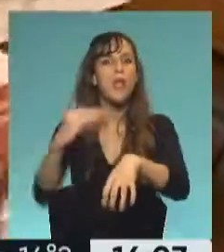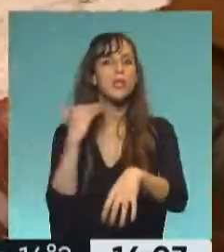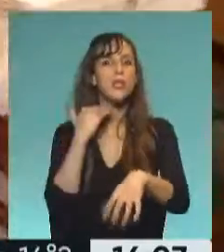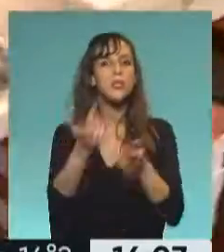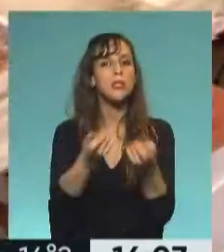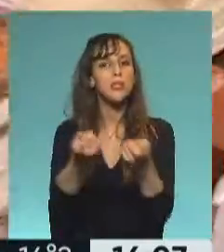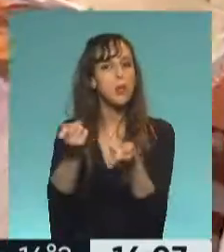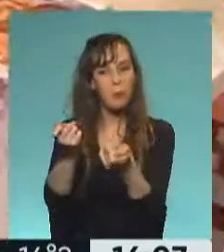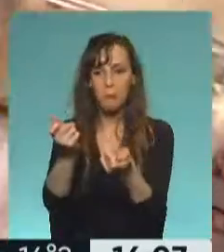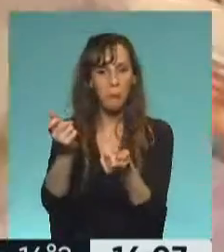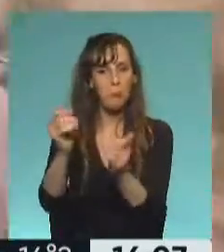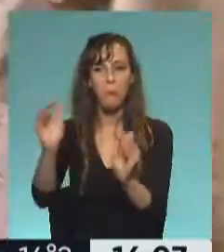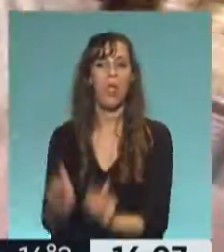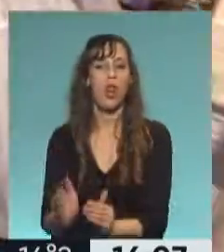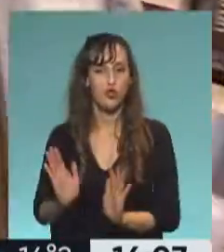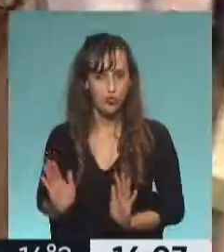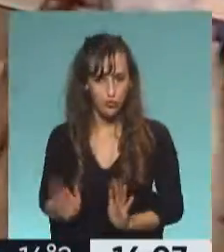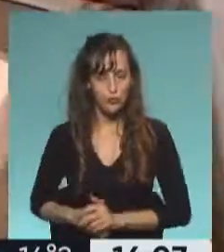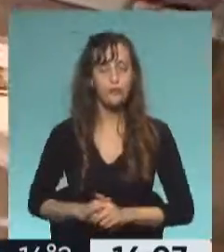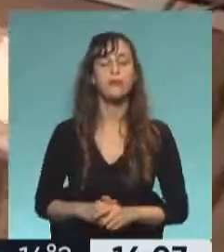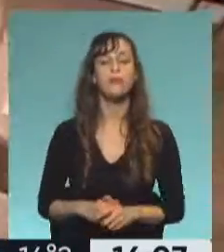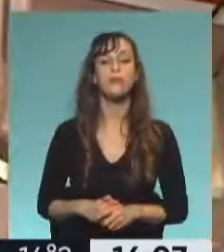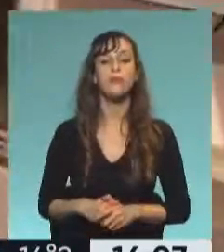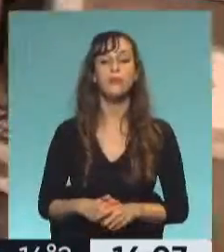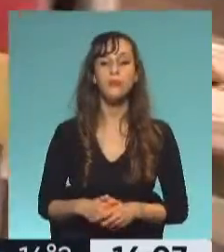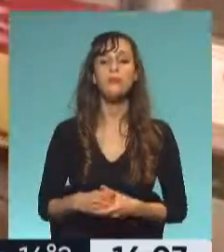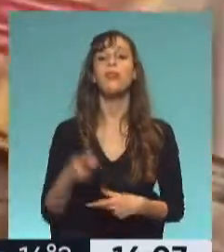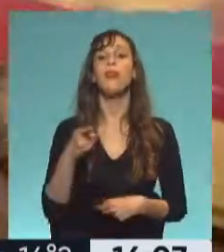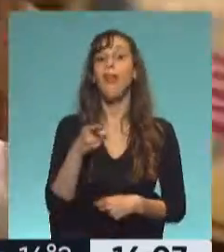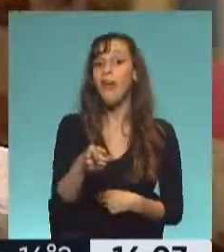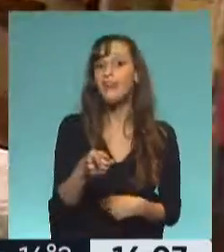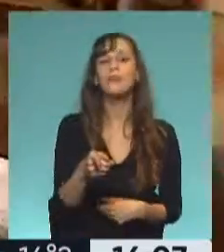supuesto, que tenemos nosotros. Y ahora, Miguel, o sea, que eso es un don, un